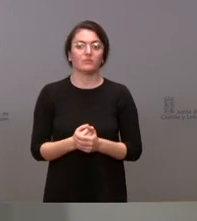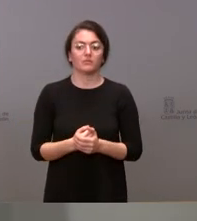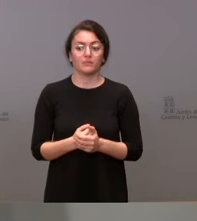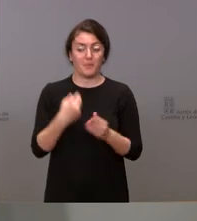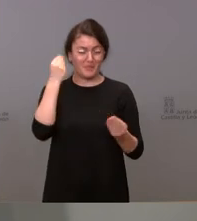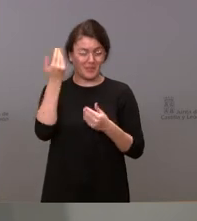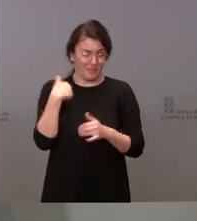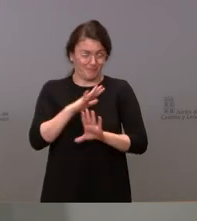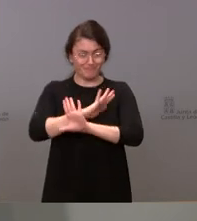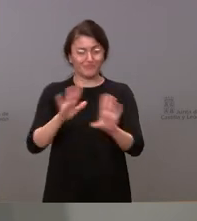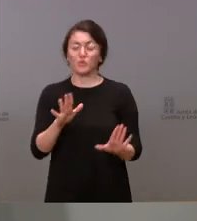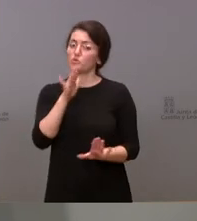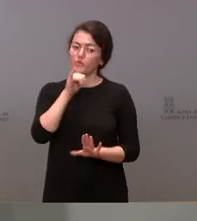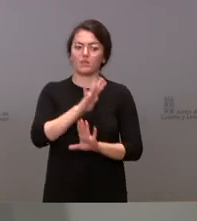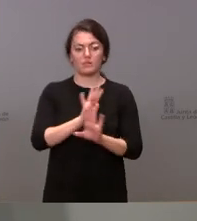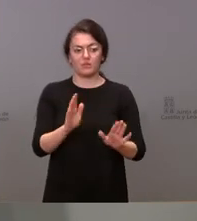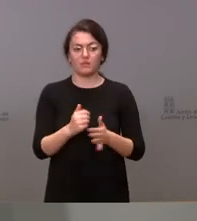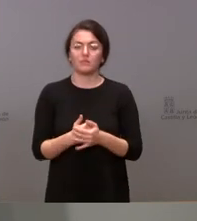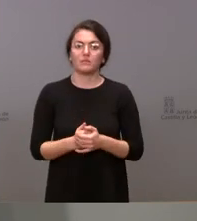creo que ya está bien.